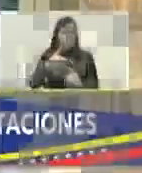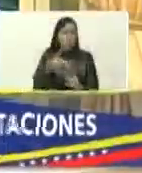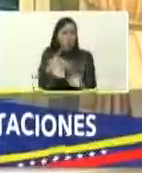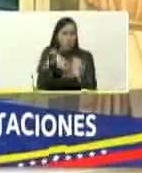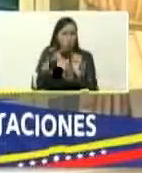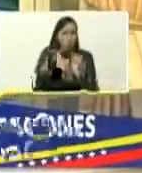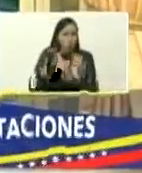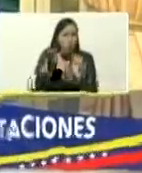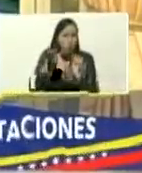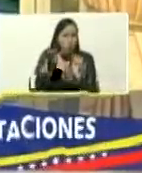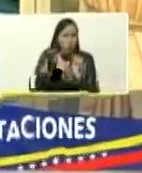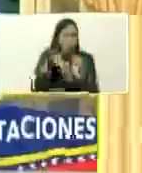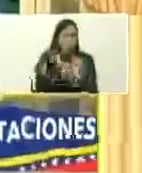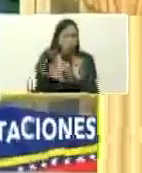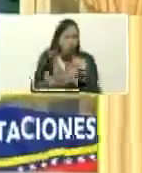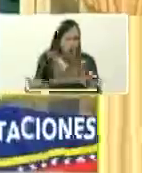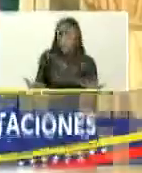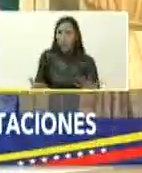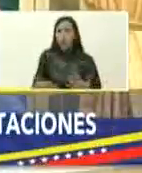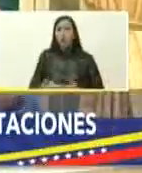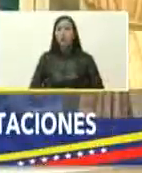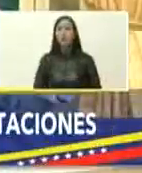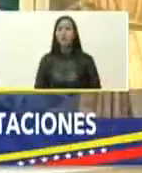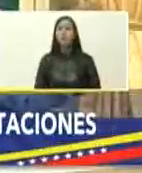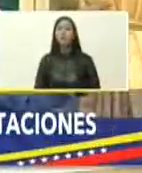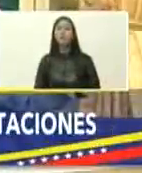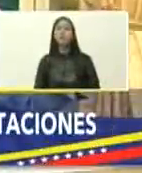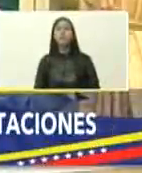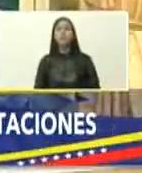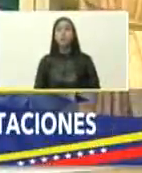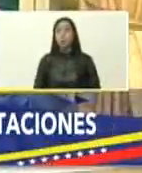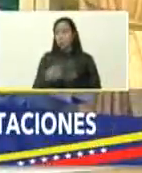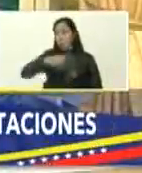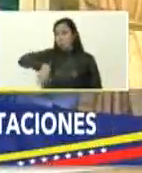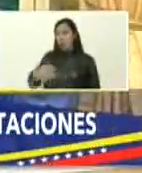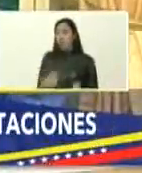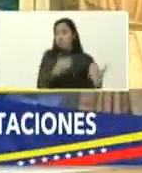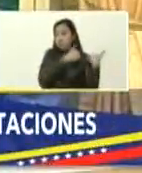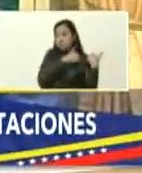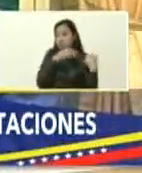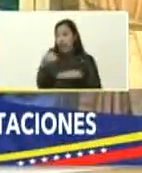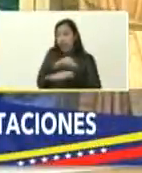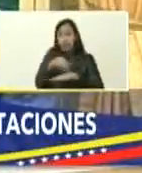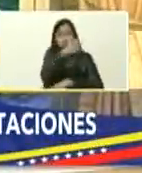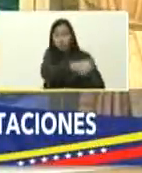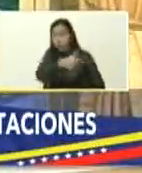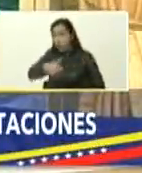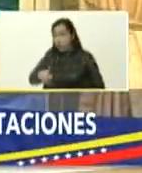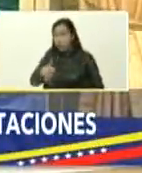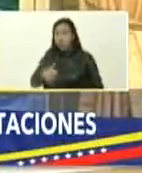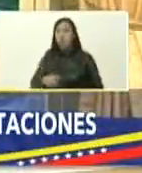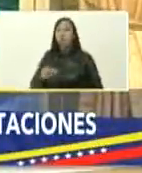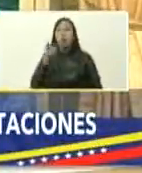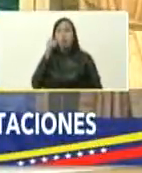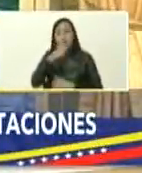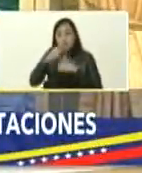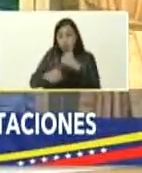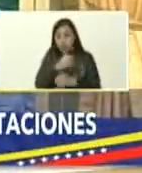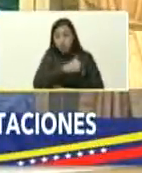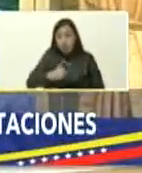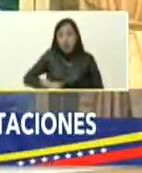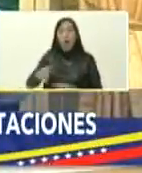dura, he planteado. Y eso le corresponde a ustedes, ministros, vicepresidenta y ministra de